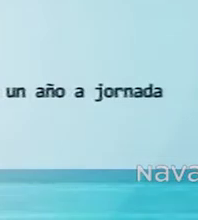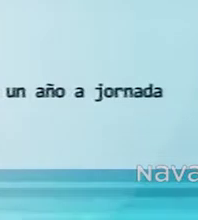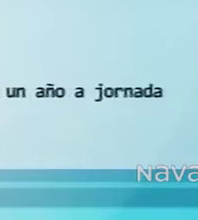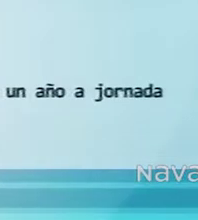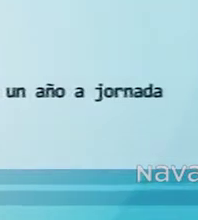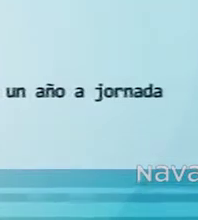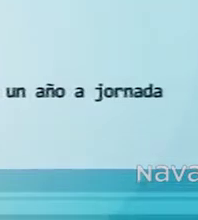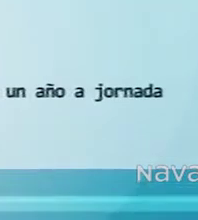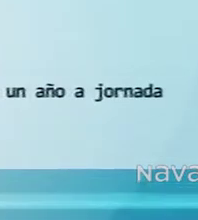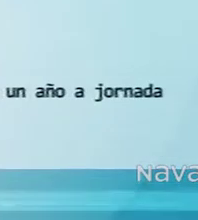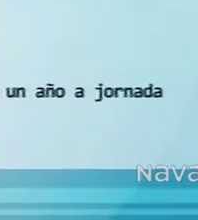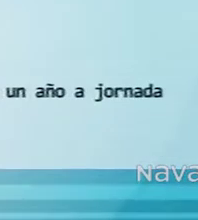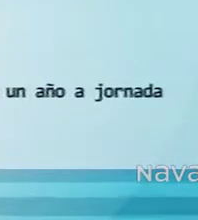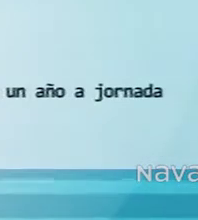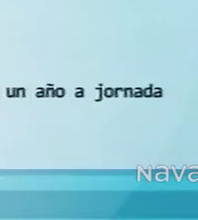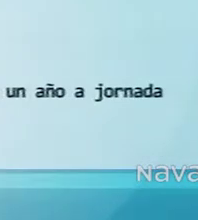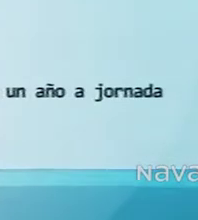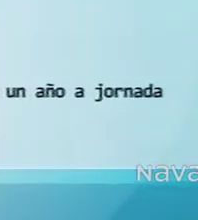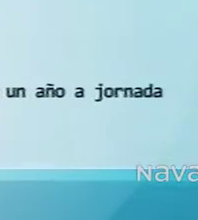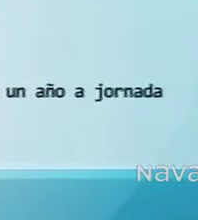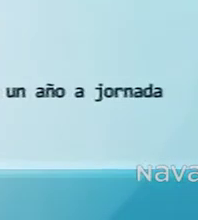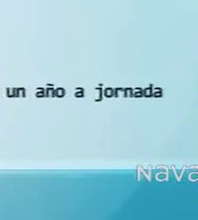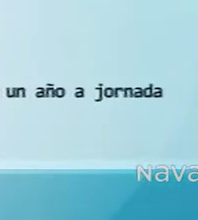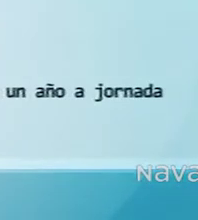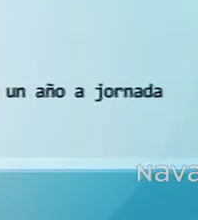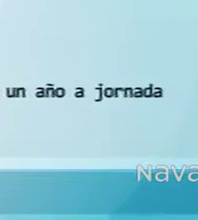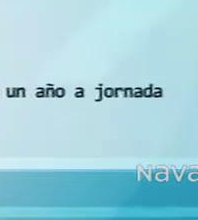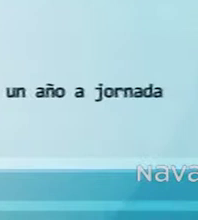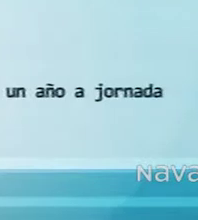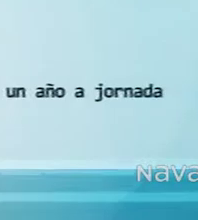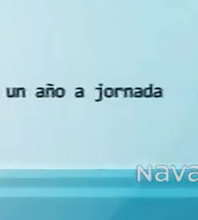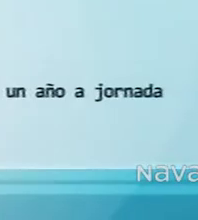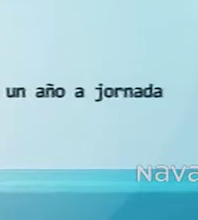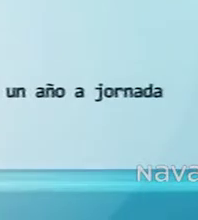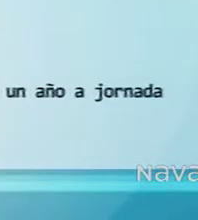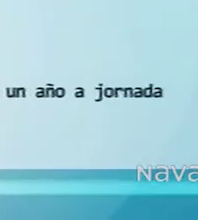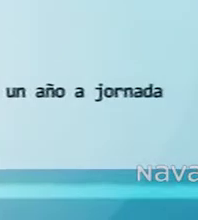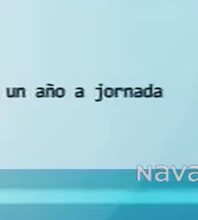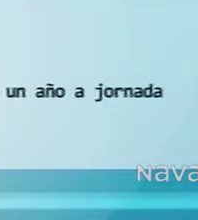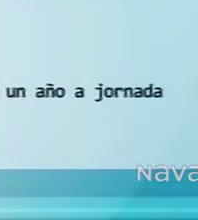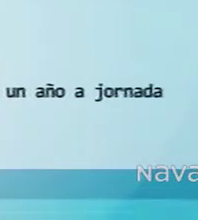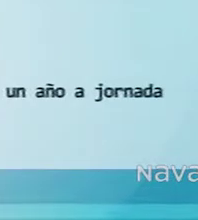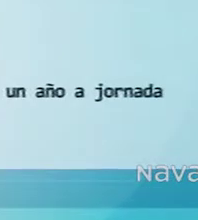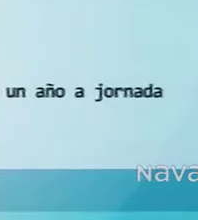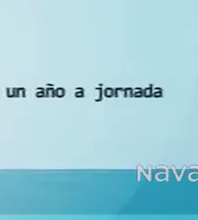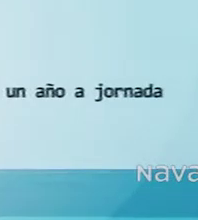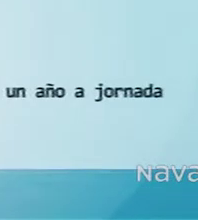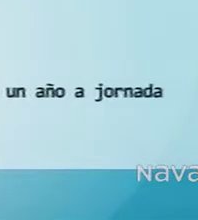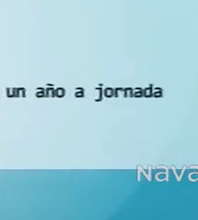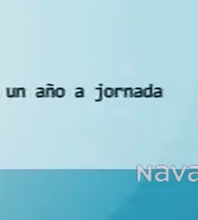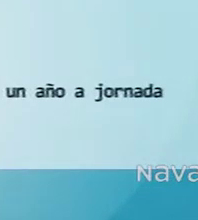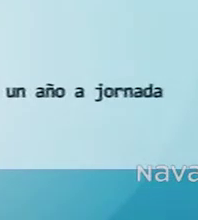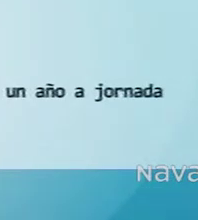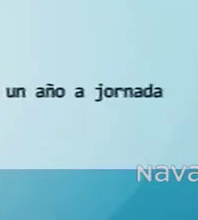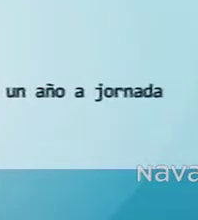contrato laboral temporal de un año a jornada completa con posibilidad de prórroga. Si te interesa la oferta, acude al Ayuntamiento de Baztán